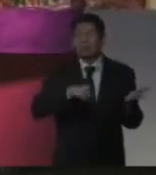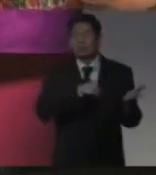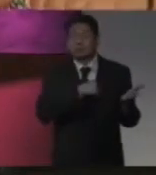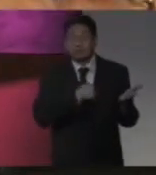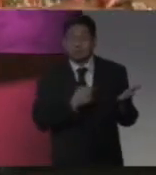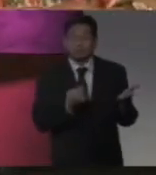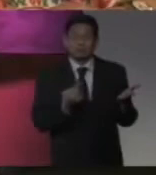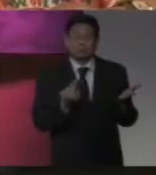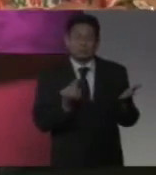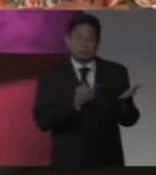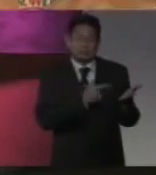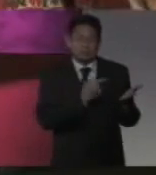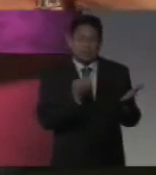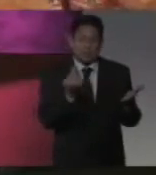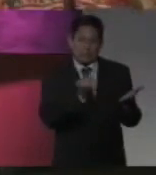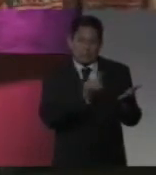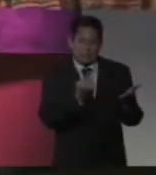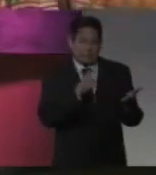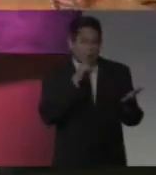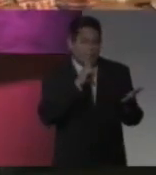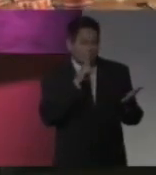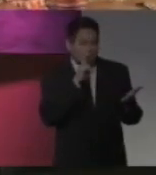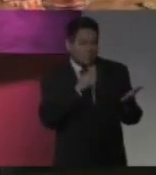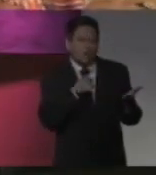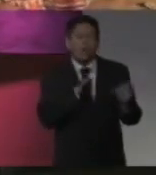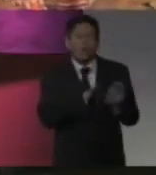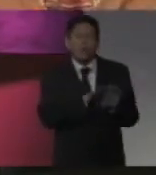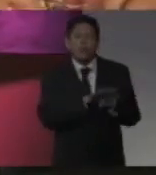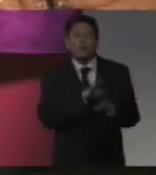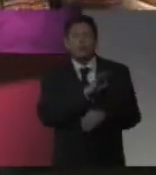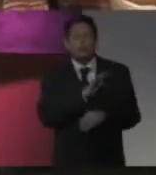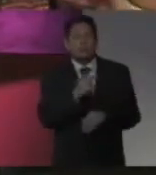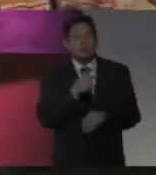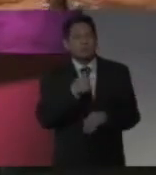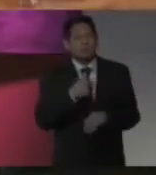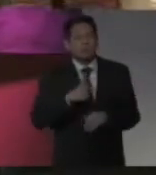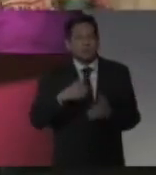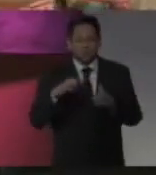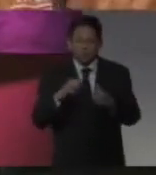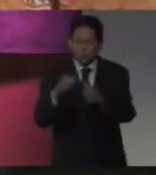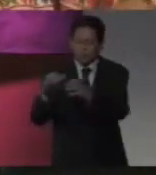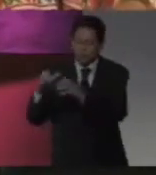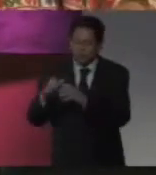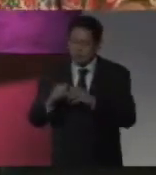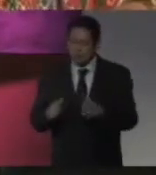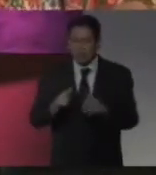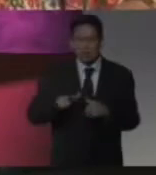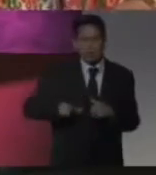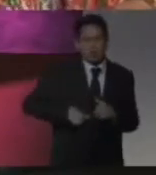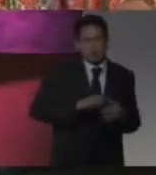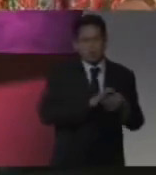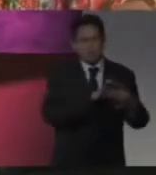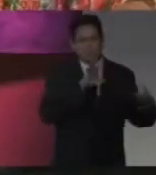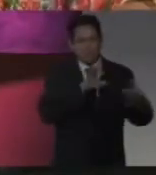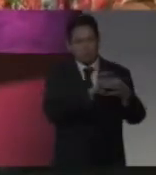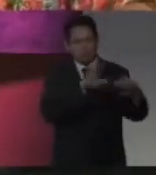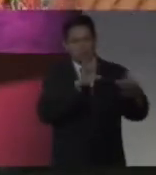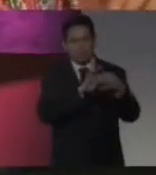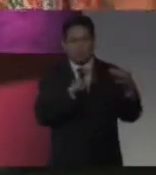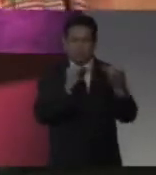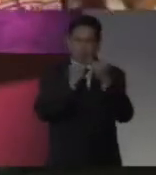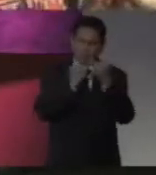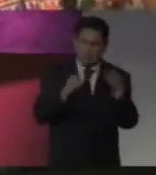analizar esta dimensión de la autonomía que nos está presentando nuevas oportunidades.